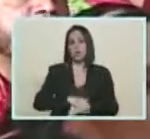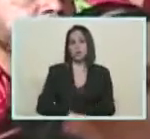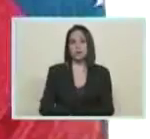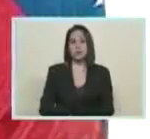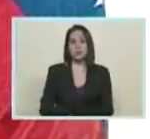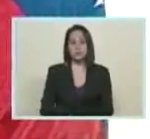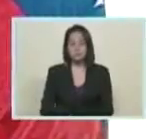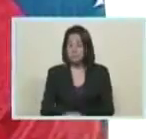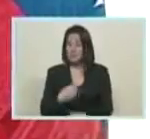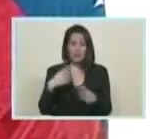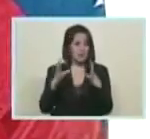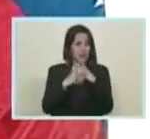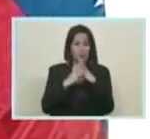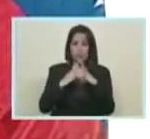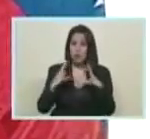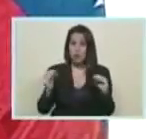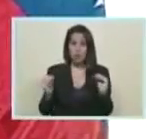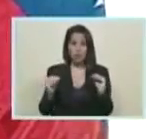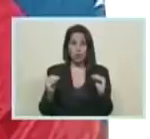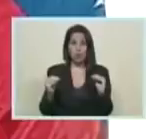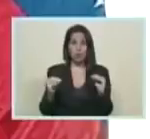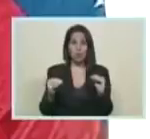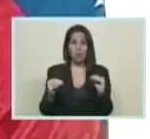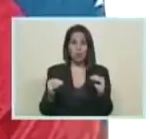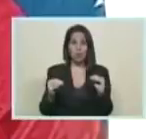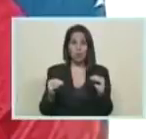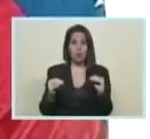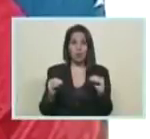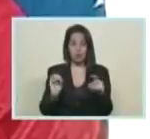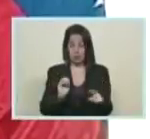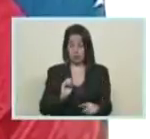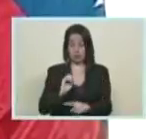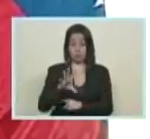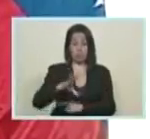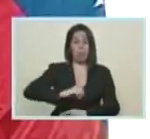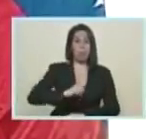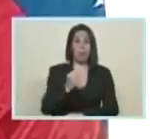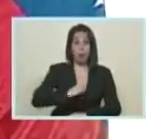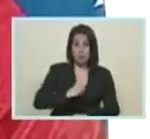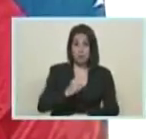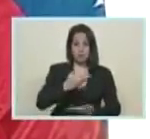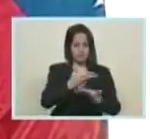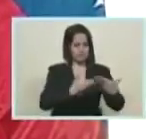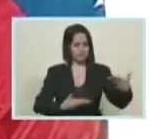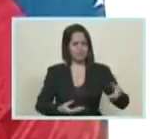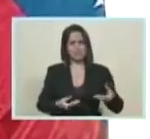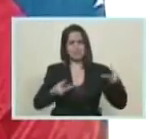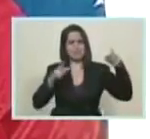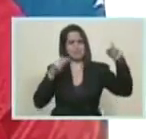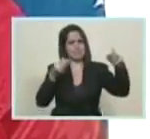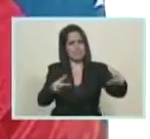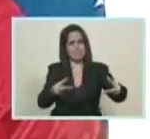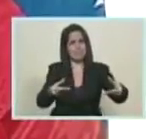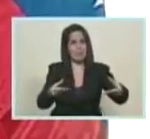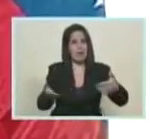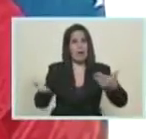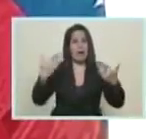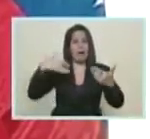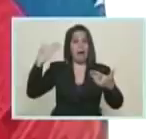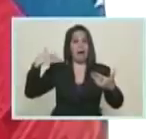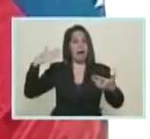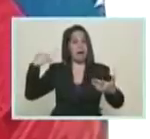Yo todo esto, a través de los órganos policiales, se lo entregué a la antigua